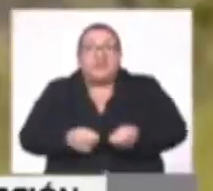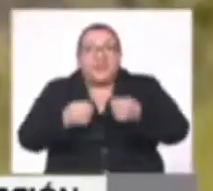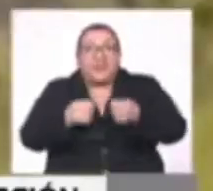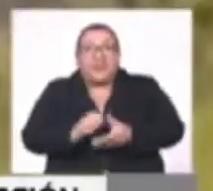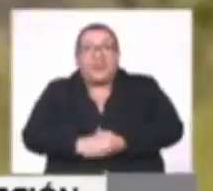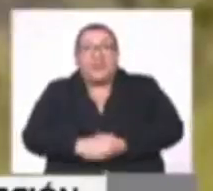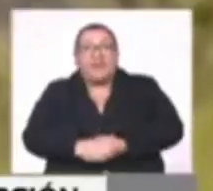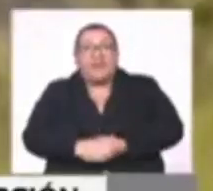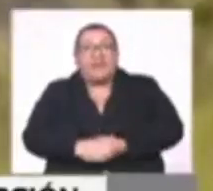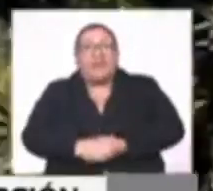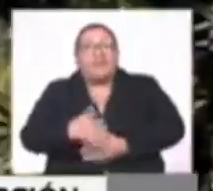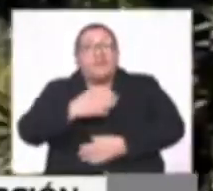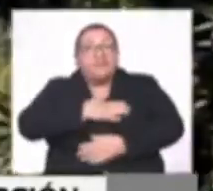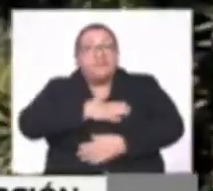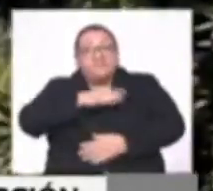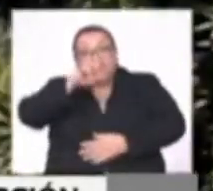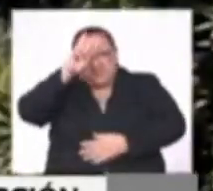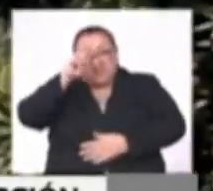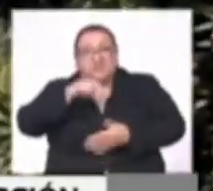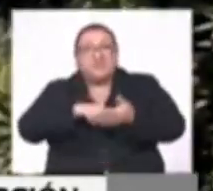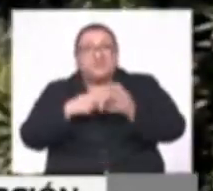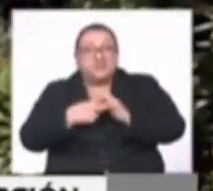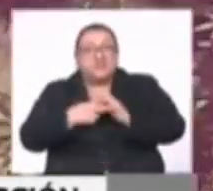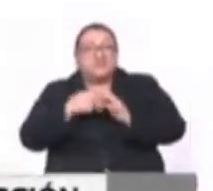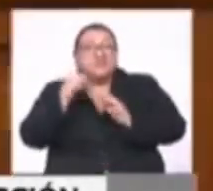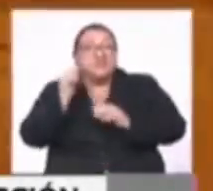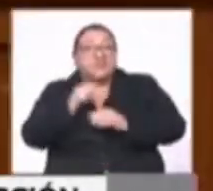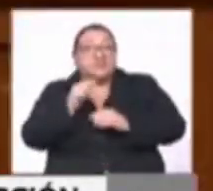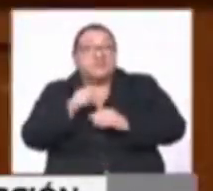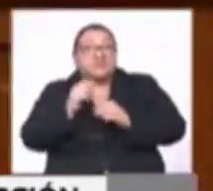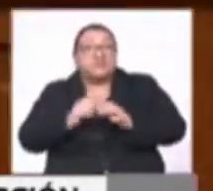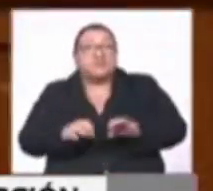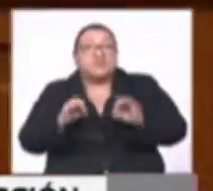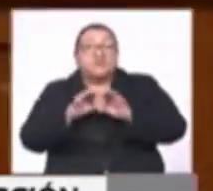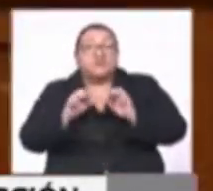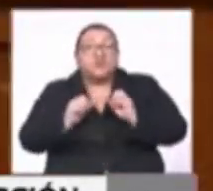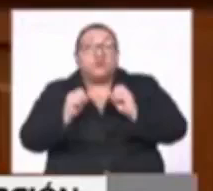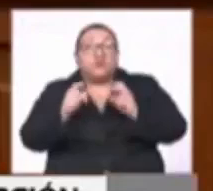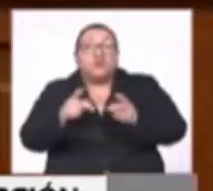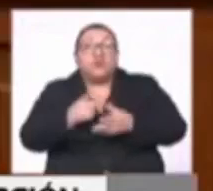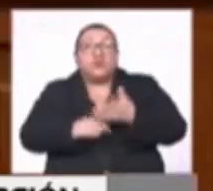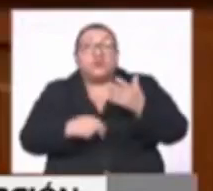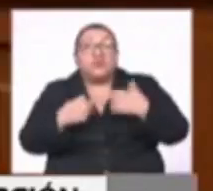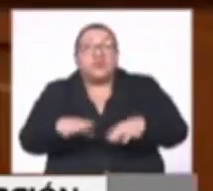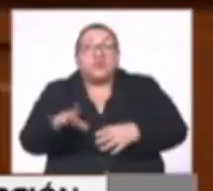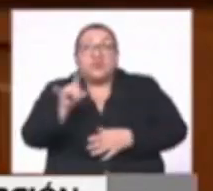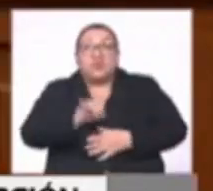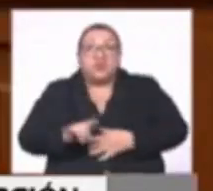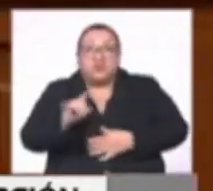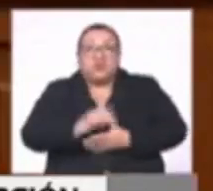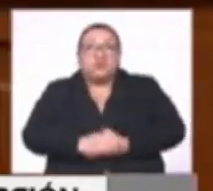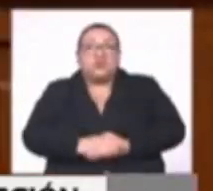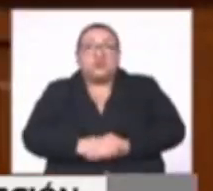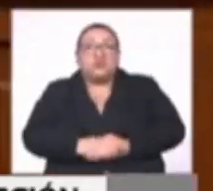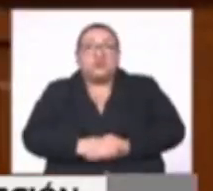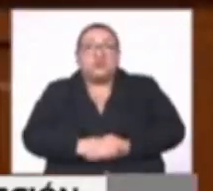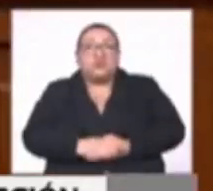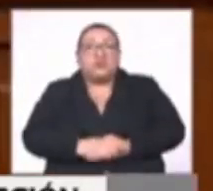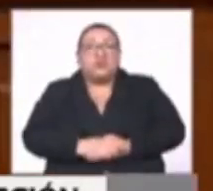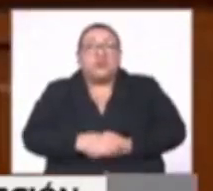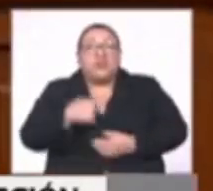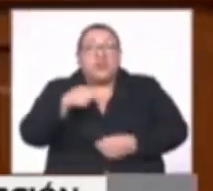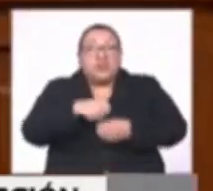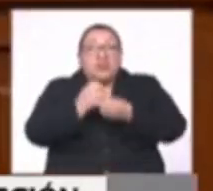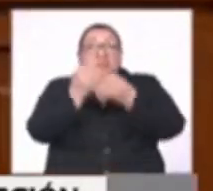Que en nuestro país esta sería una oportunidad dado que el uso de esta